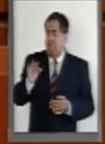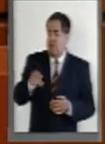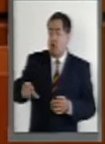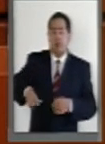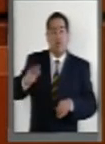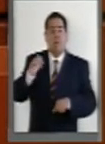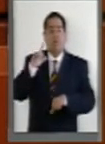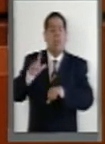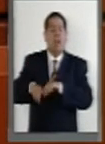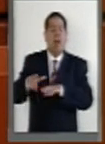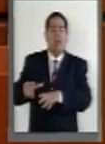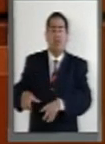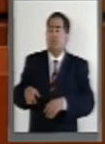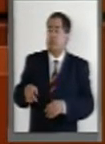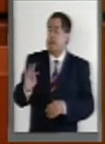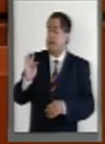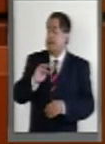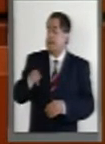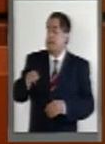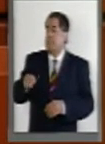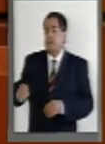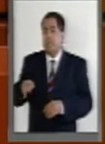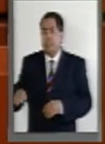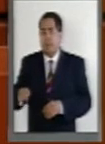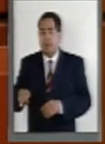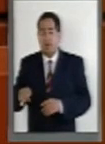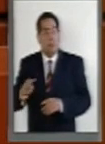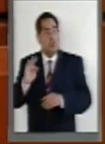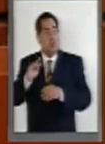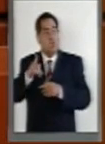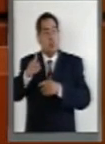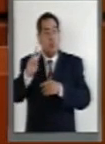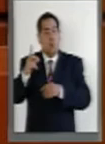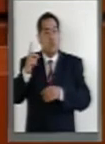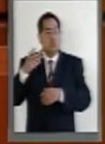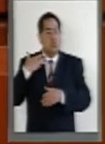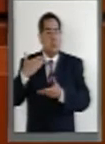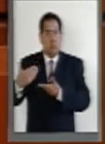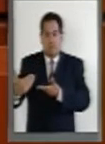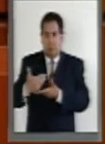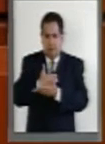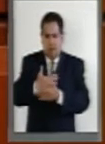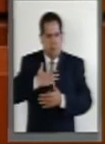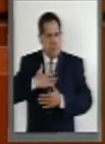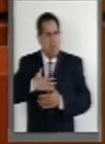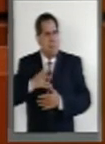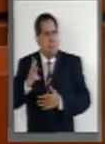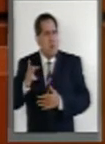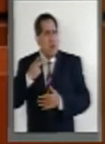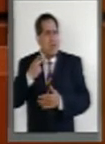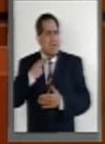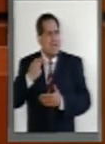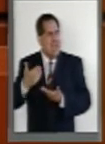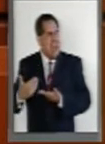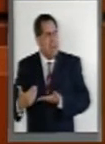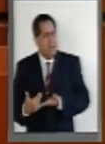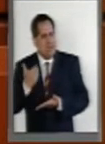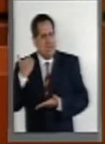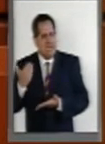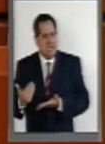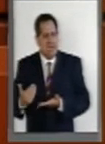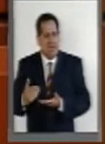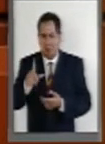federal a una posible intervención de Washington en nuestra propia política interior y